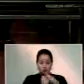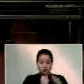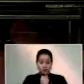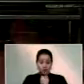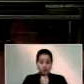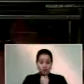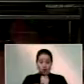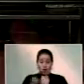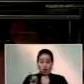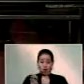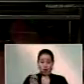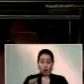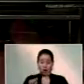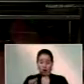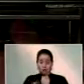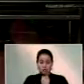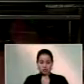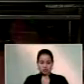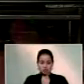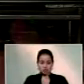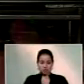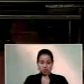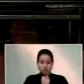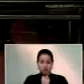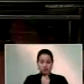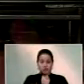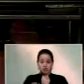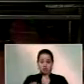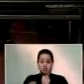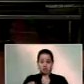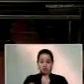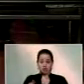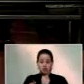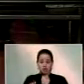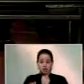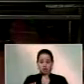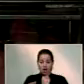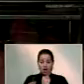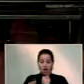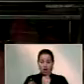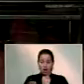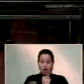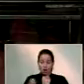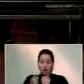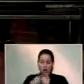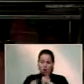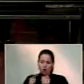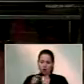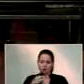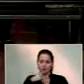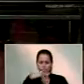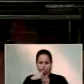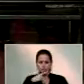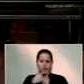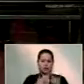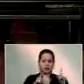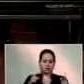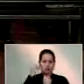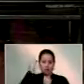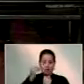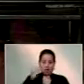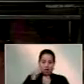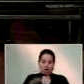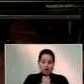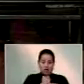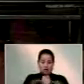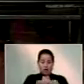Comisión Interamericana con el Secretario Ejecutivo, Santiago Cantón, y con el Relator para la Libertad de Expresión. La reunión fue